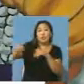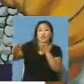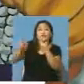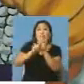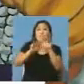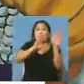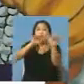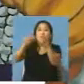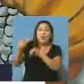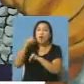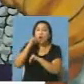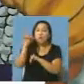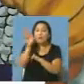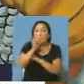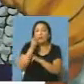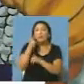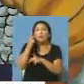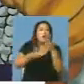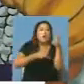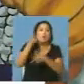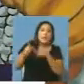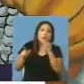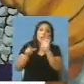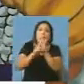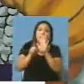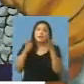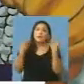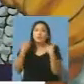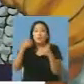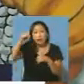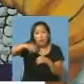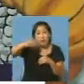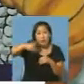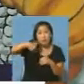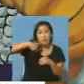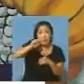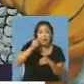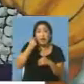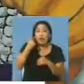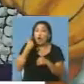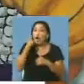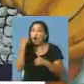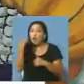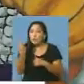también, porque era, para contarle a todos, que la ley que permite que de ahora en más va a ser intercambiado